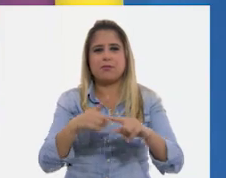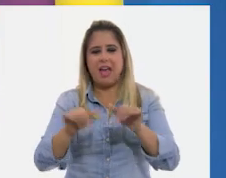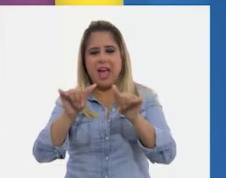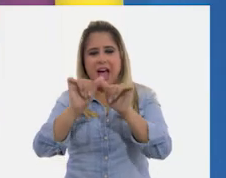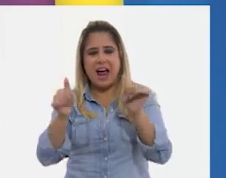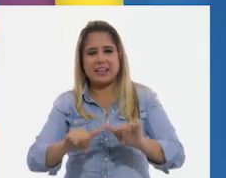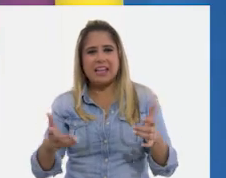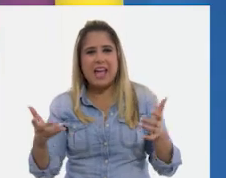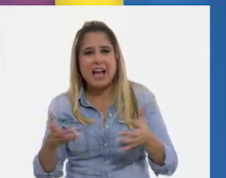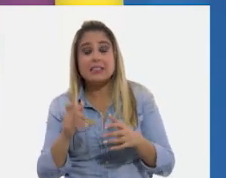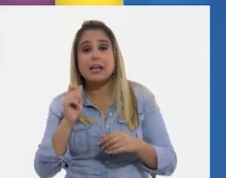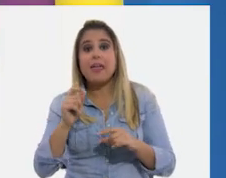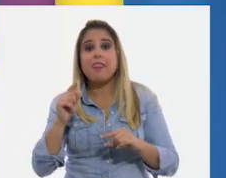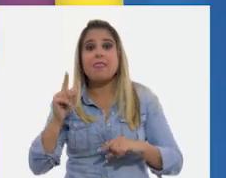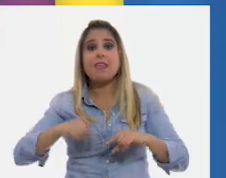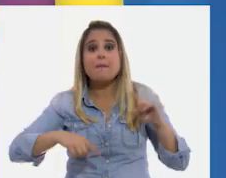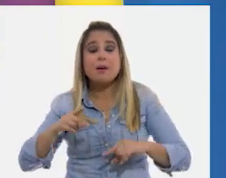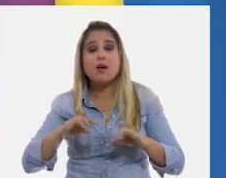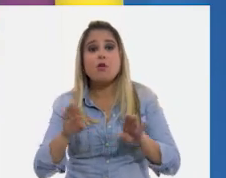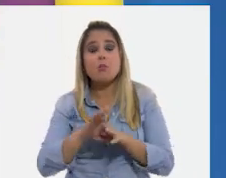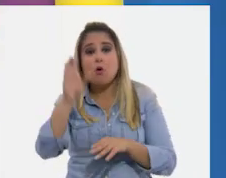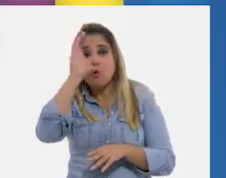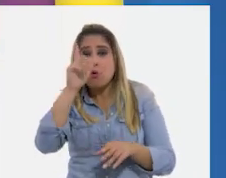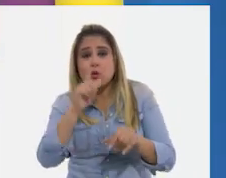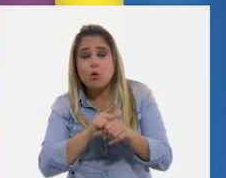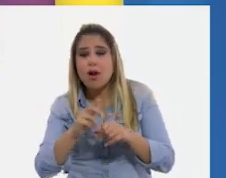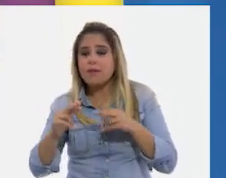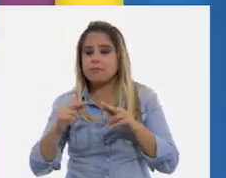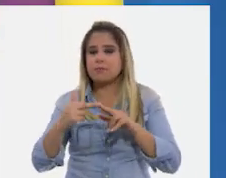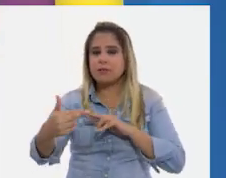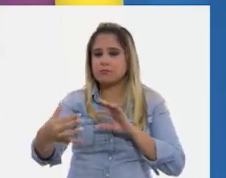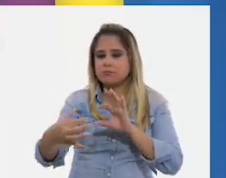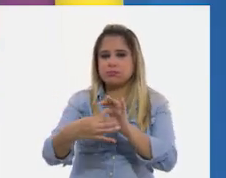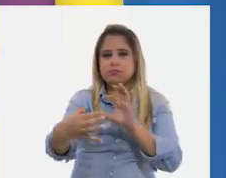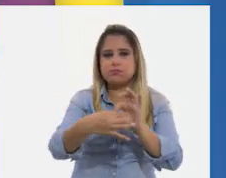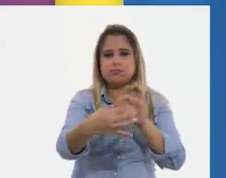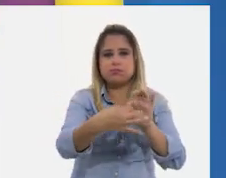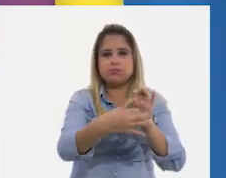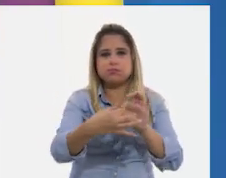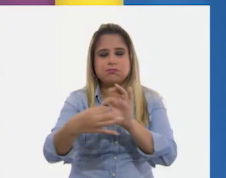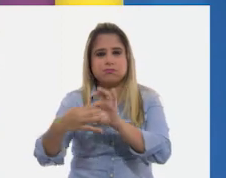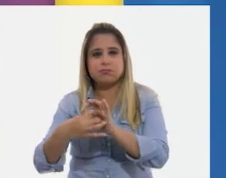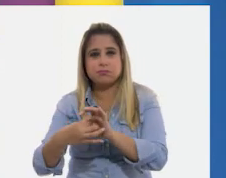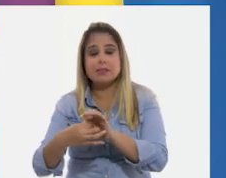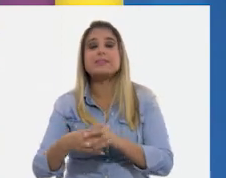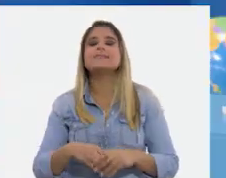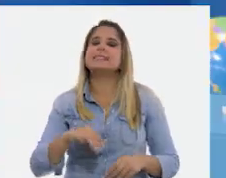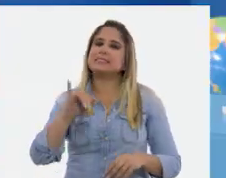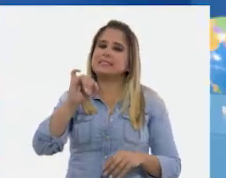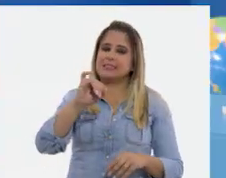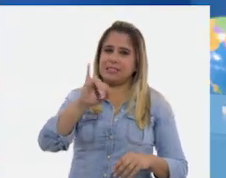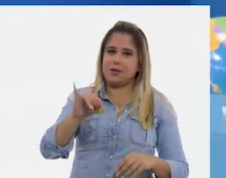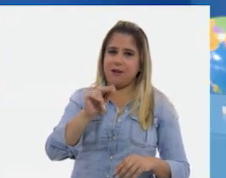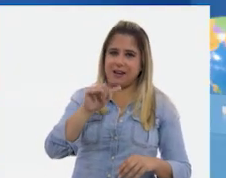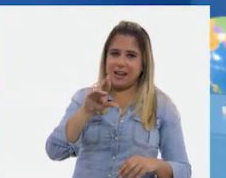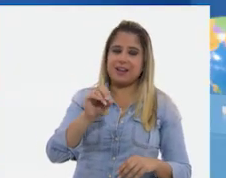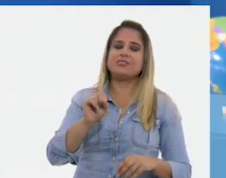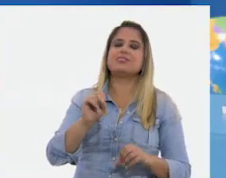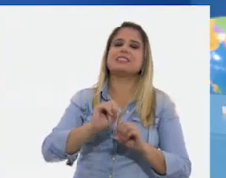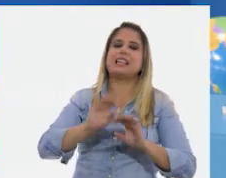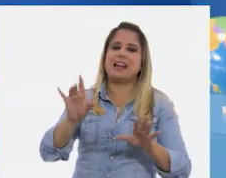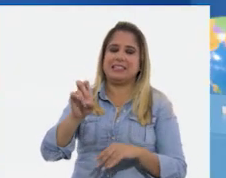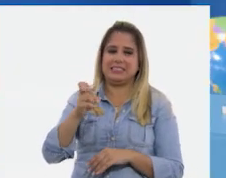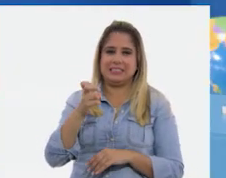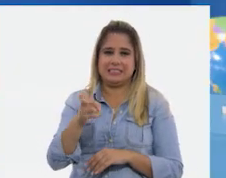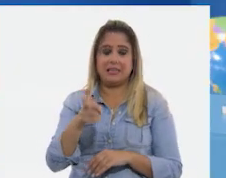artesanías dependen de cómo las culturas se relacionan con la naturaleza y sus creencias. Sí, Juan Carlos, por supuesto que sí.